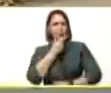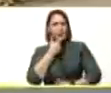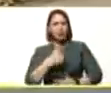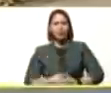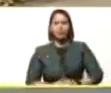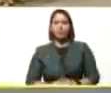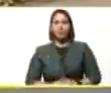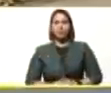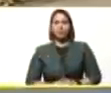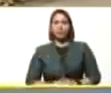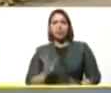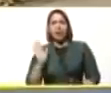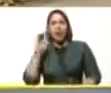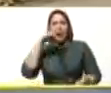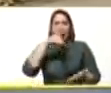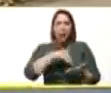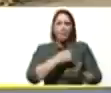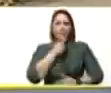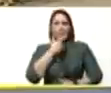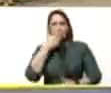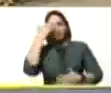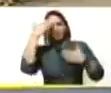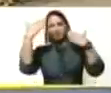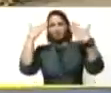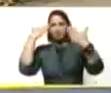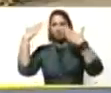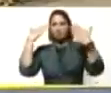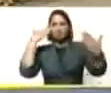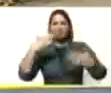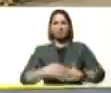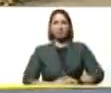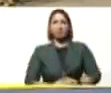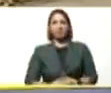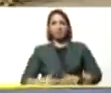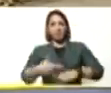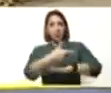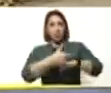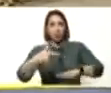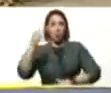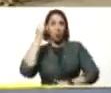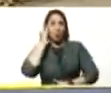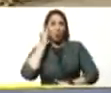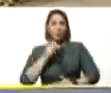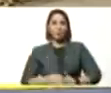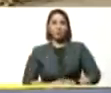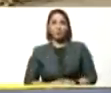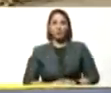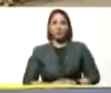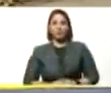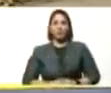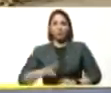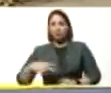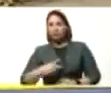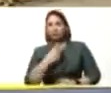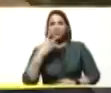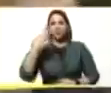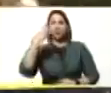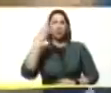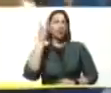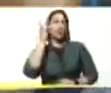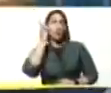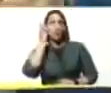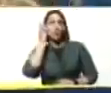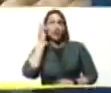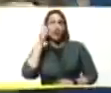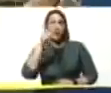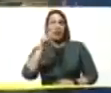está Aragua. Mi saludo a la gobernadora con aroma de mujer, Karina Carpio,